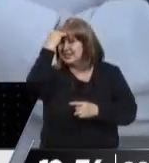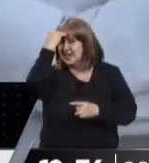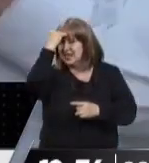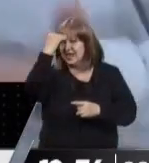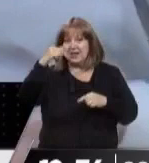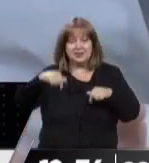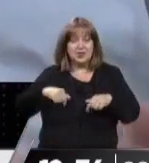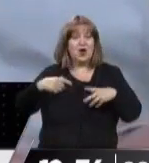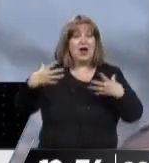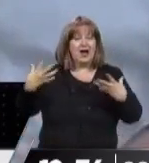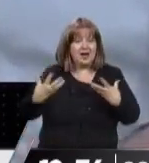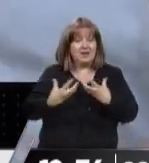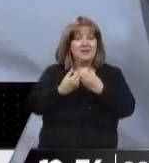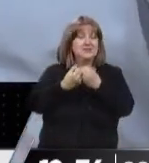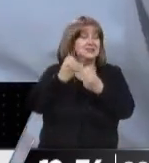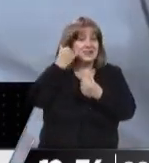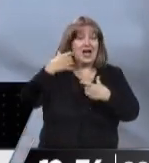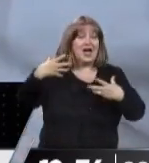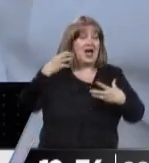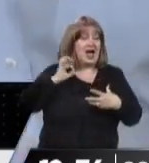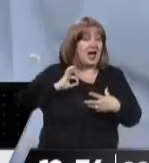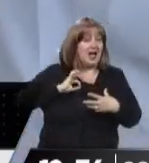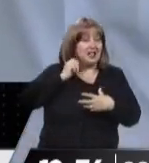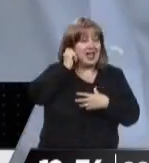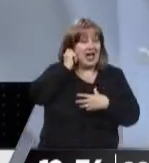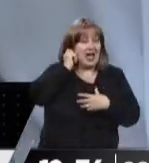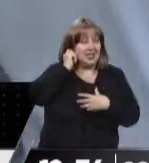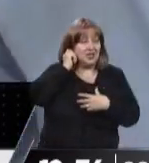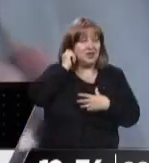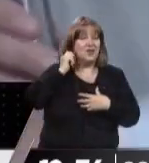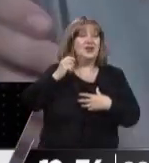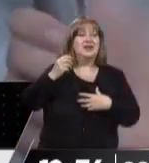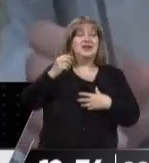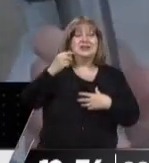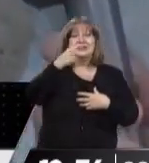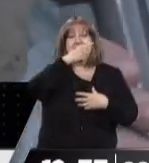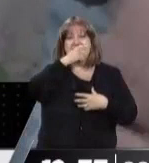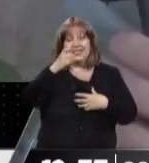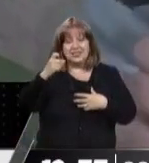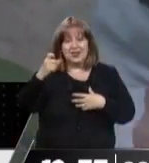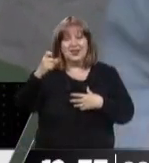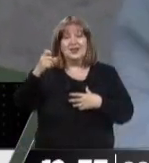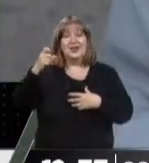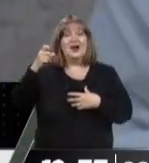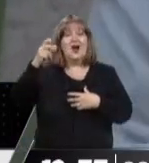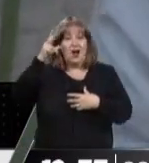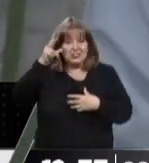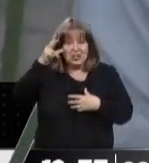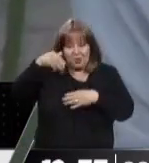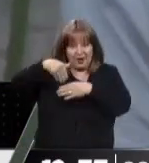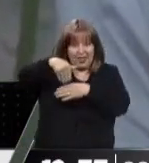tengo 107 y voy a cumplir 108 años. Claro. No, ahora te me vas a quedar callada, has estado hablando todo el